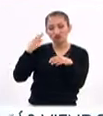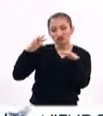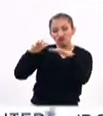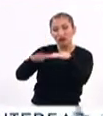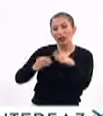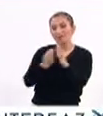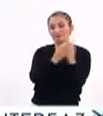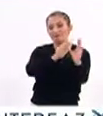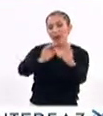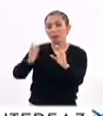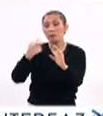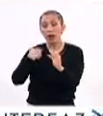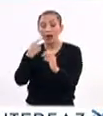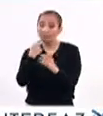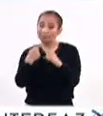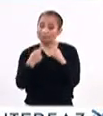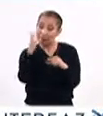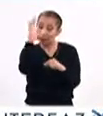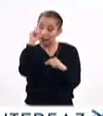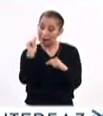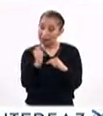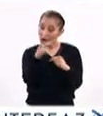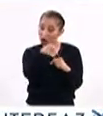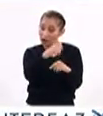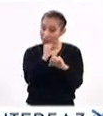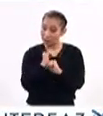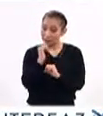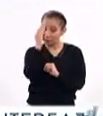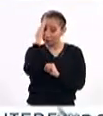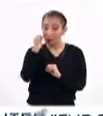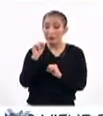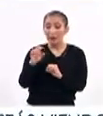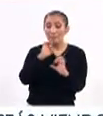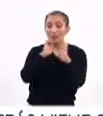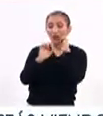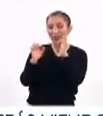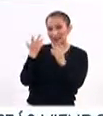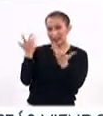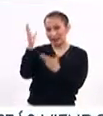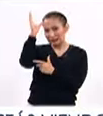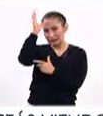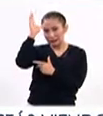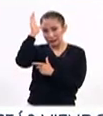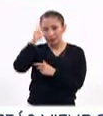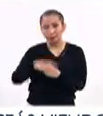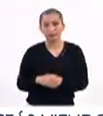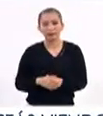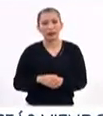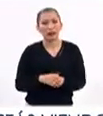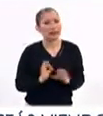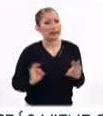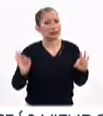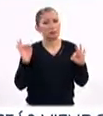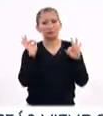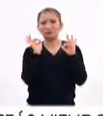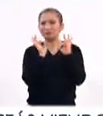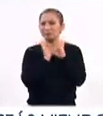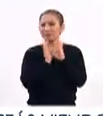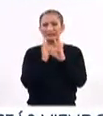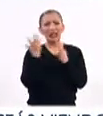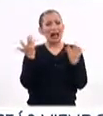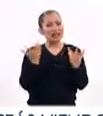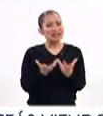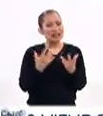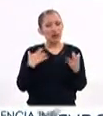y capacitación para los gestores de ciencia y tecnología, así como periodistas científicos. Y muy importante